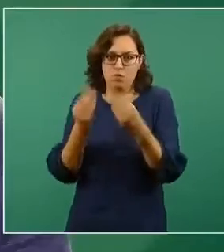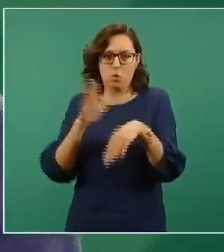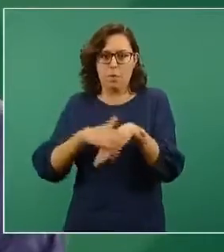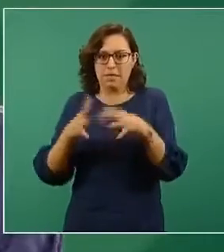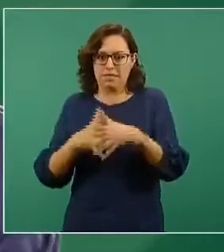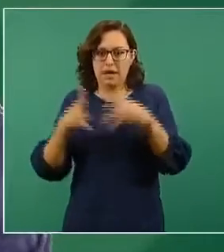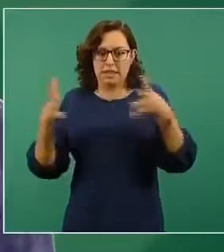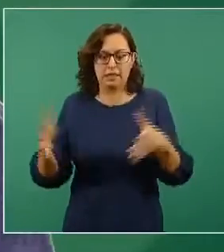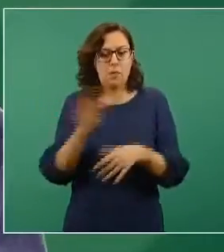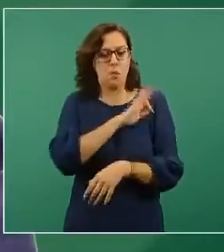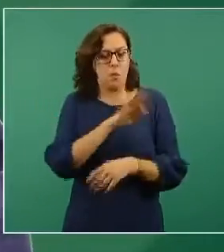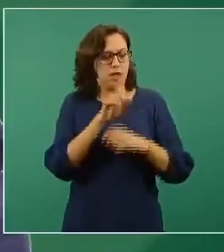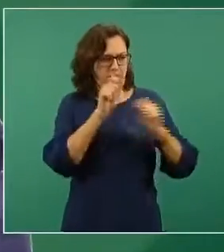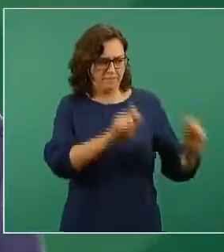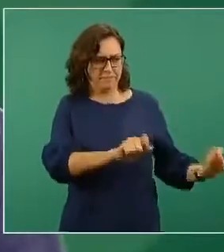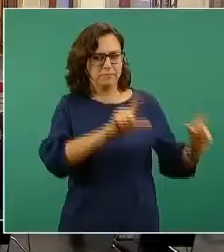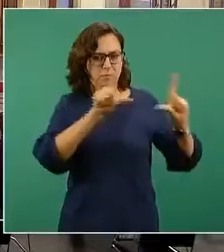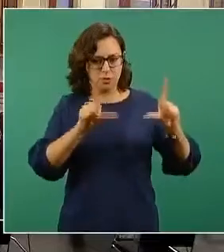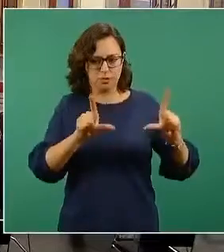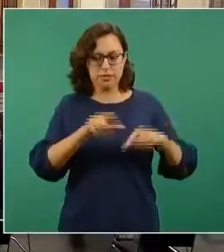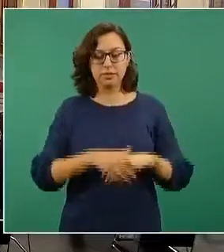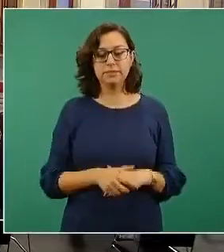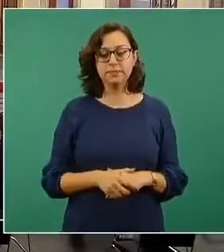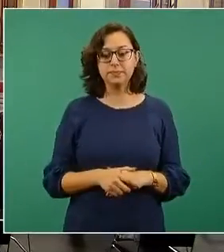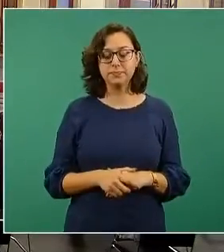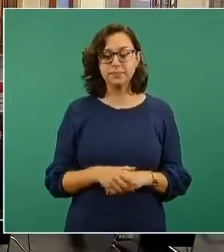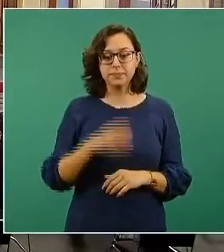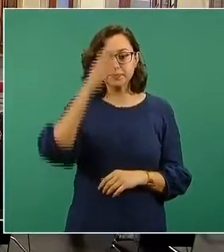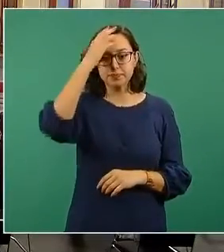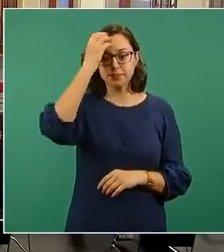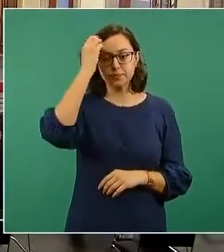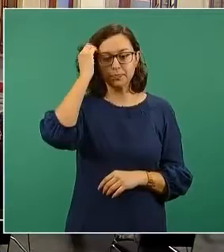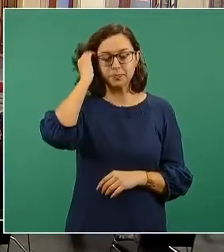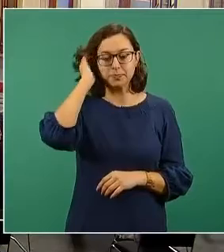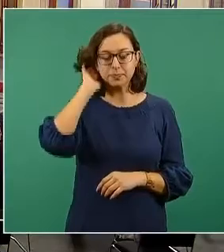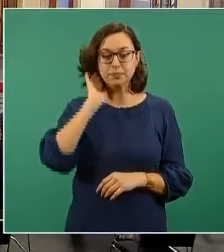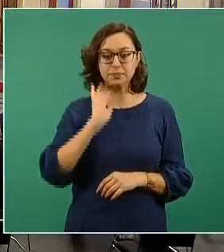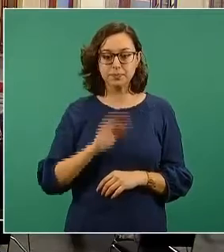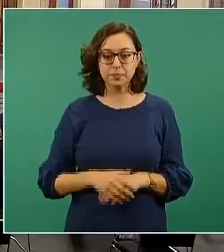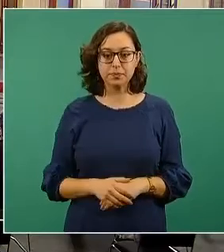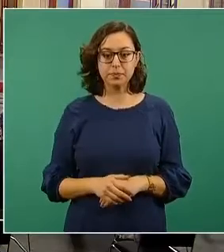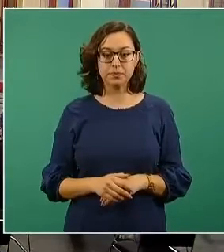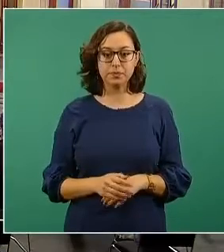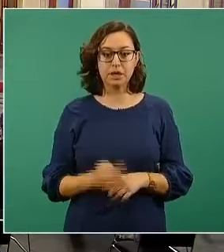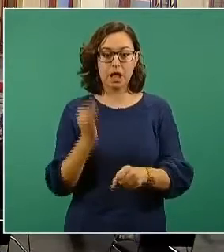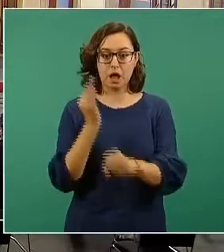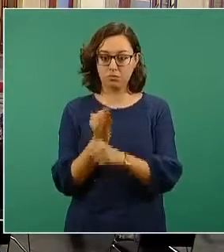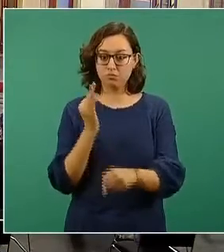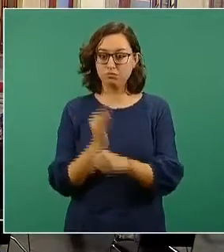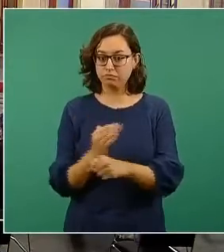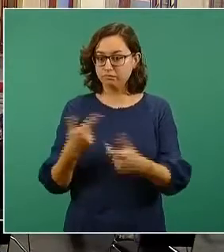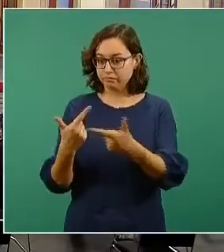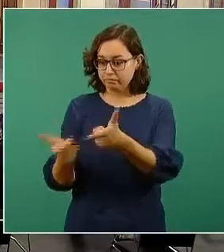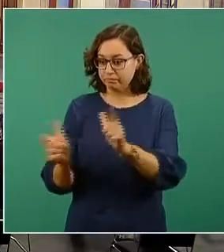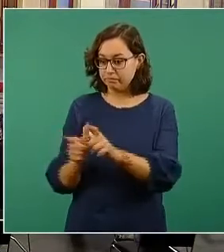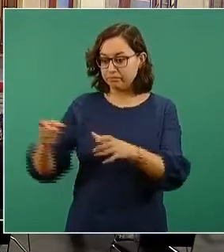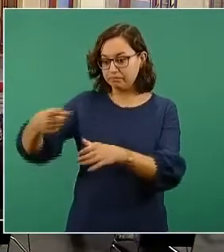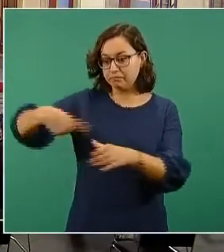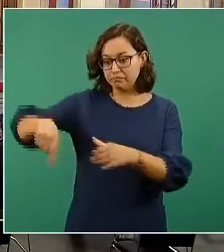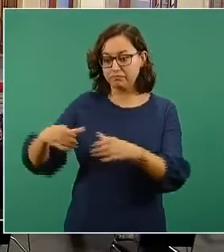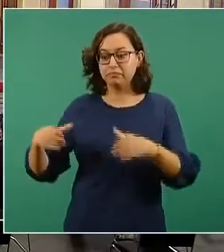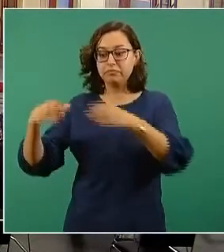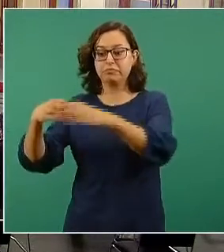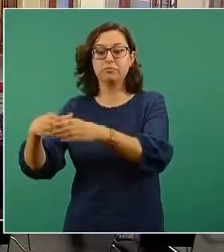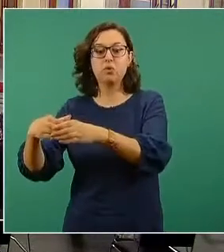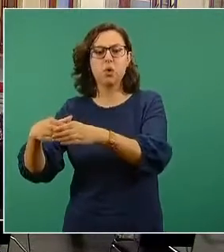favor, para mostrarlo. Un inóculo mucho mayor, me voy a parar, que representa el